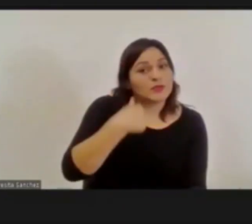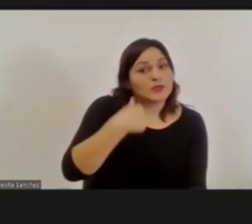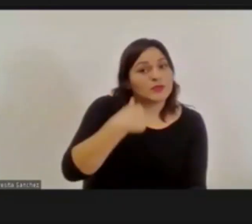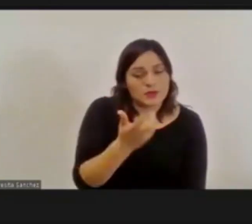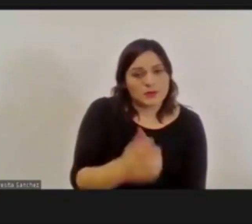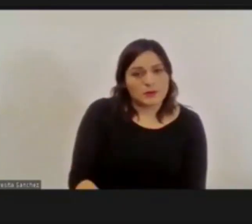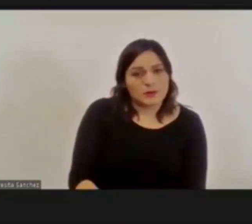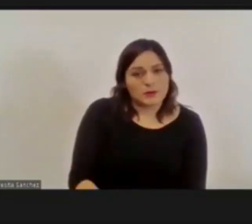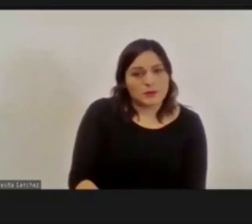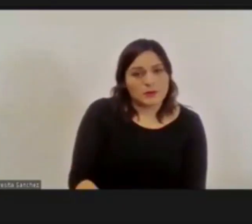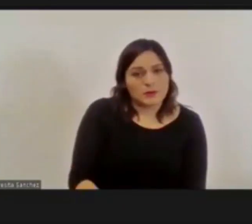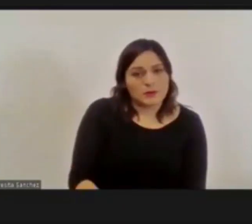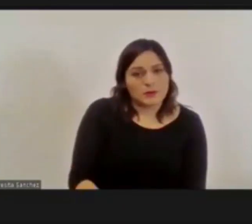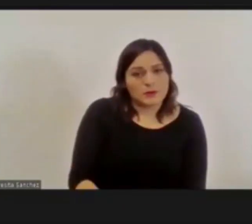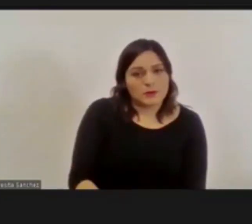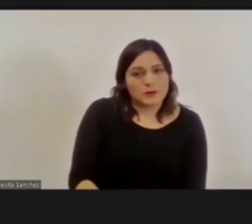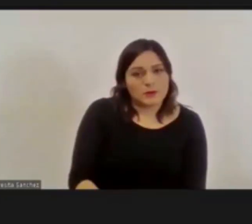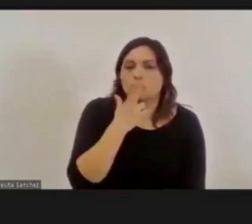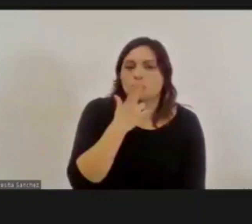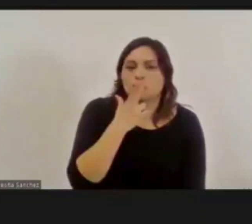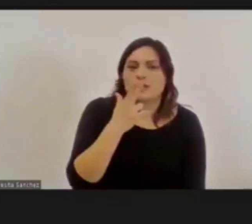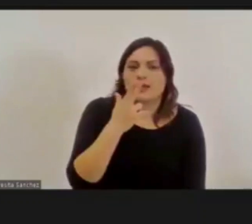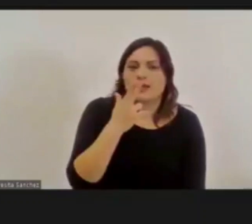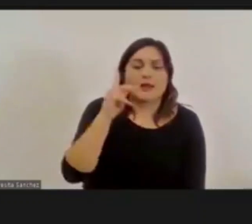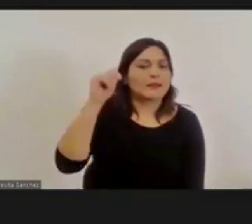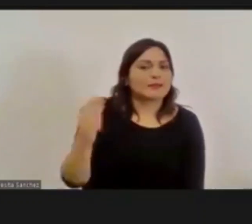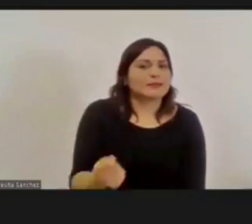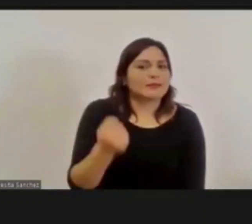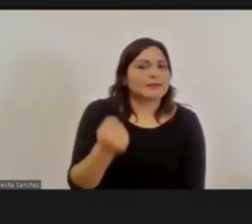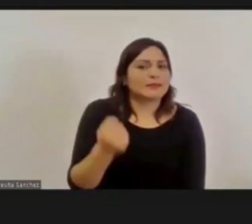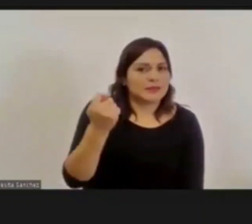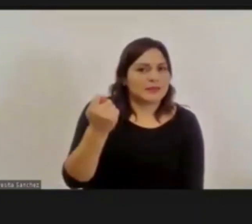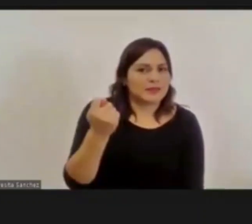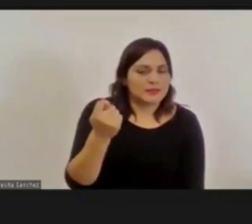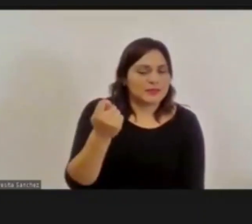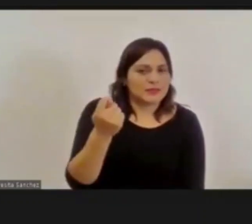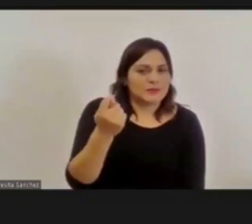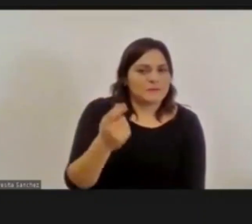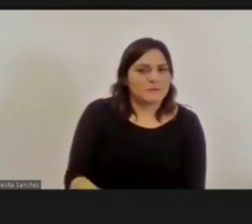utilizar la tecnología también para llevar un mensaje.